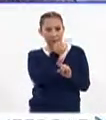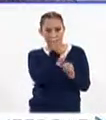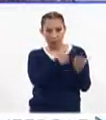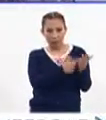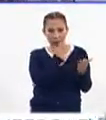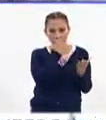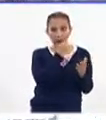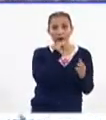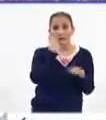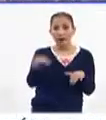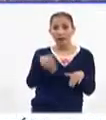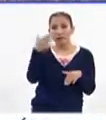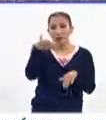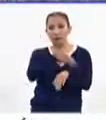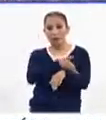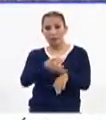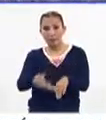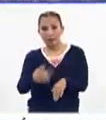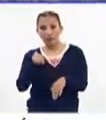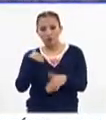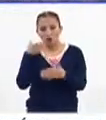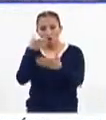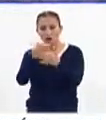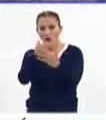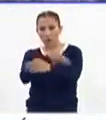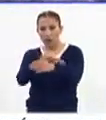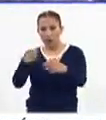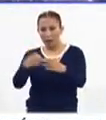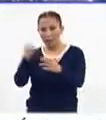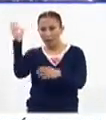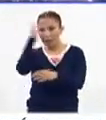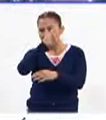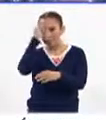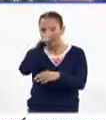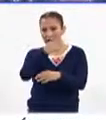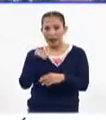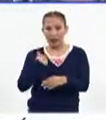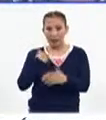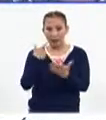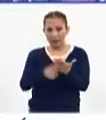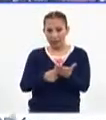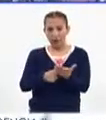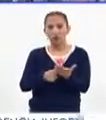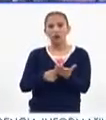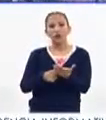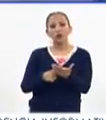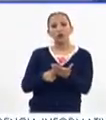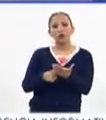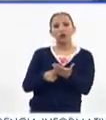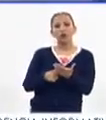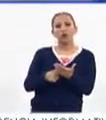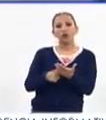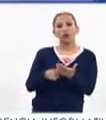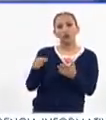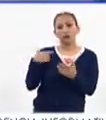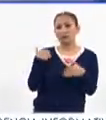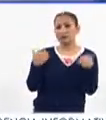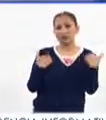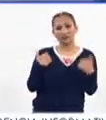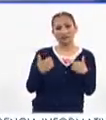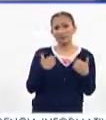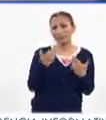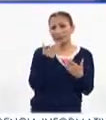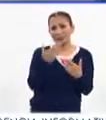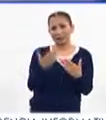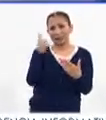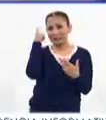escuela, sino en mi familia. Yo viví con una familia filipina en Canadá, entonces fue muy divertido, fue